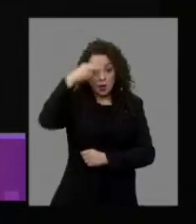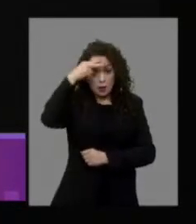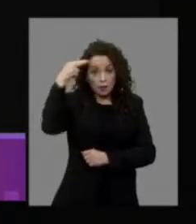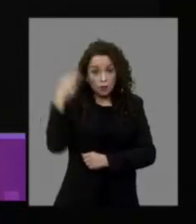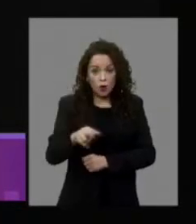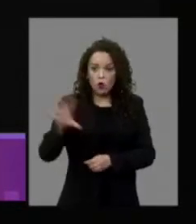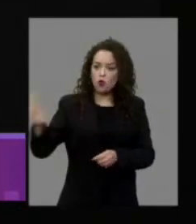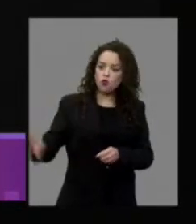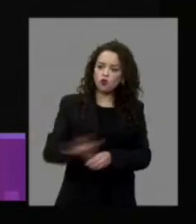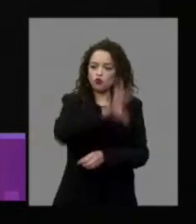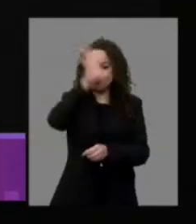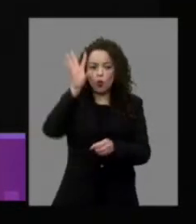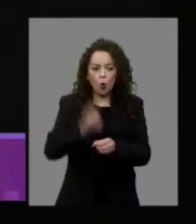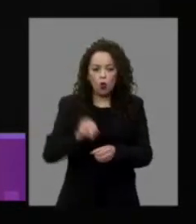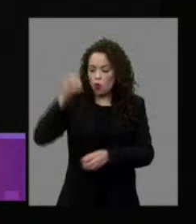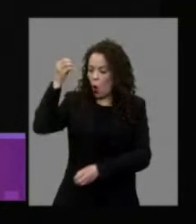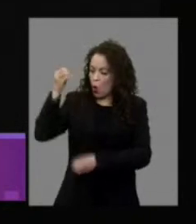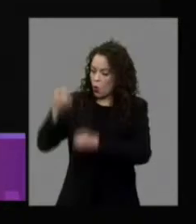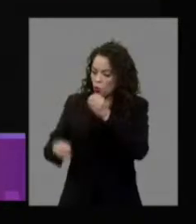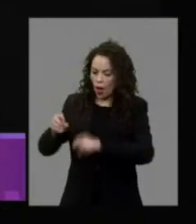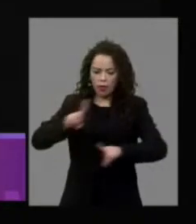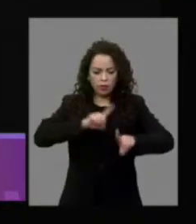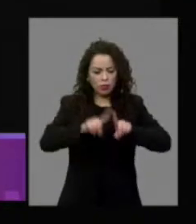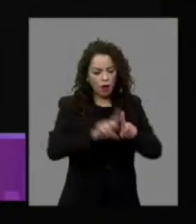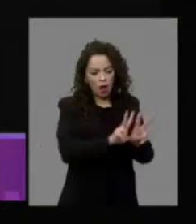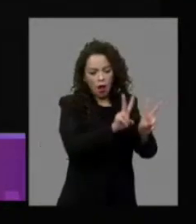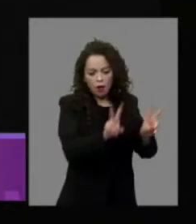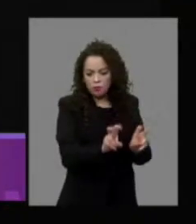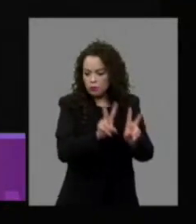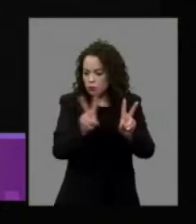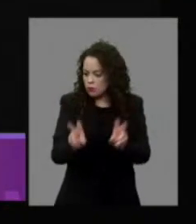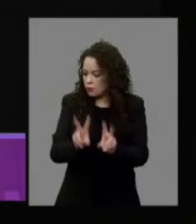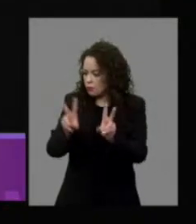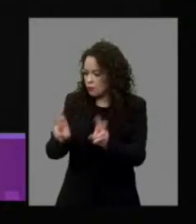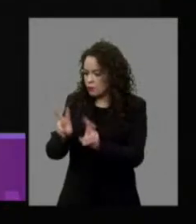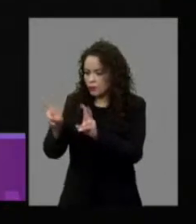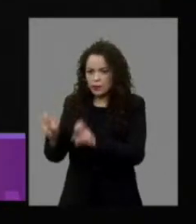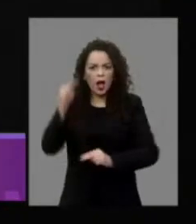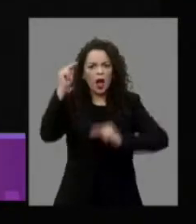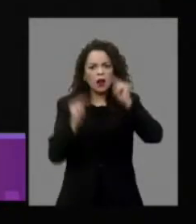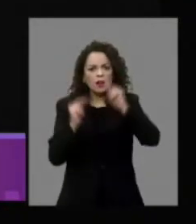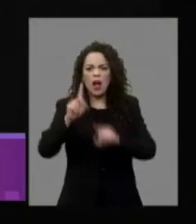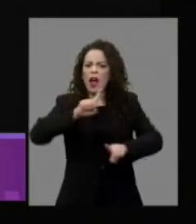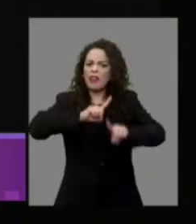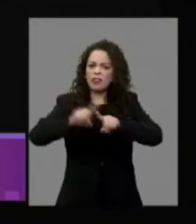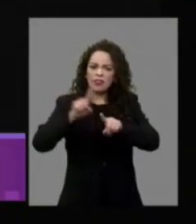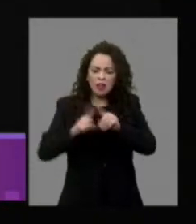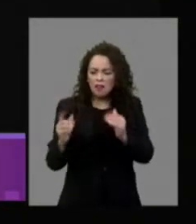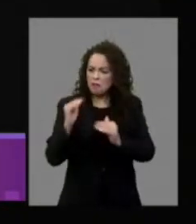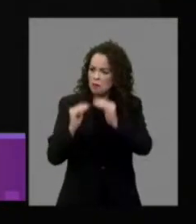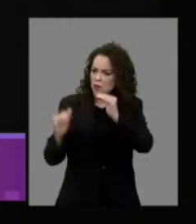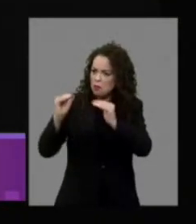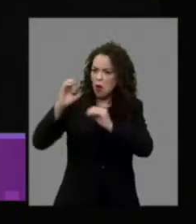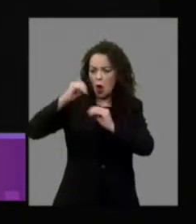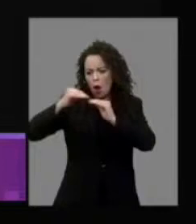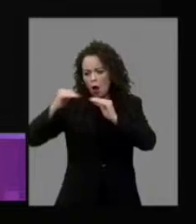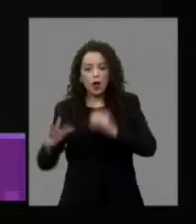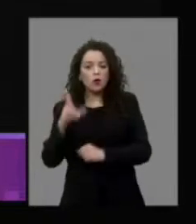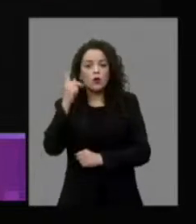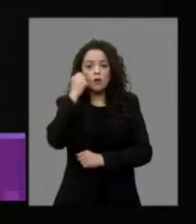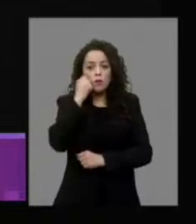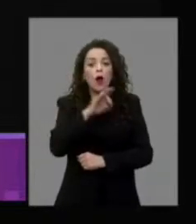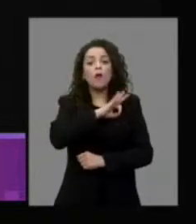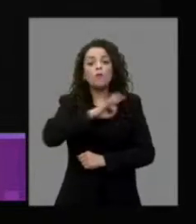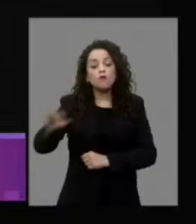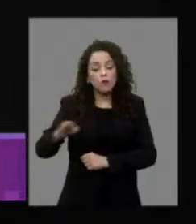los jueces de todas las materias, de todos los fueros, de todos los grados, tienen la facultad de hacer el